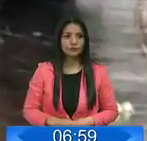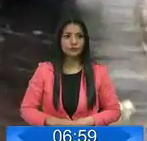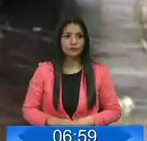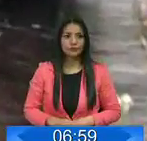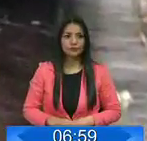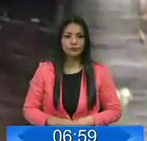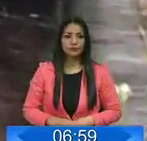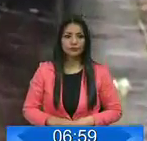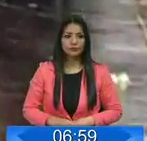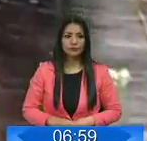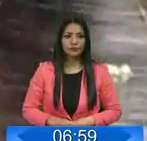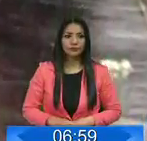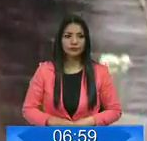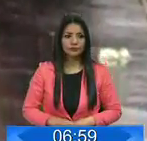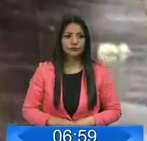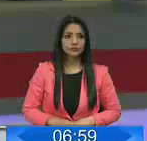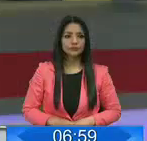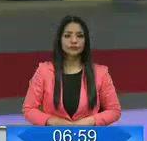Carmita Argotti.